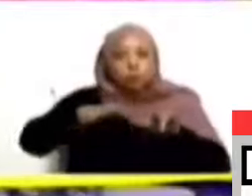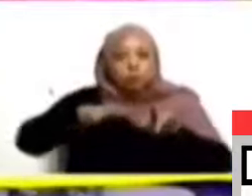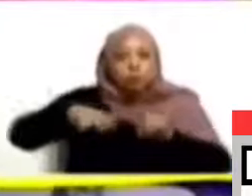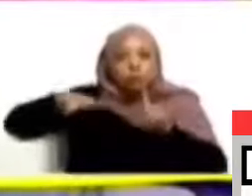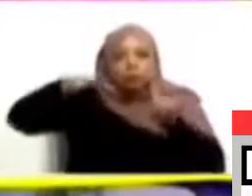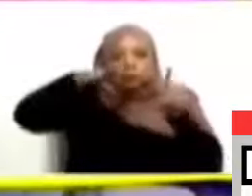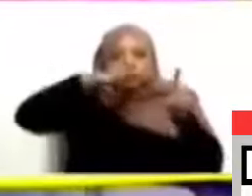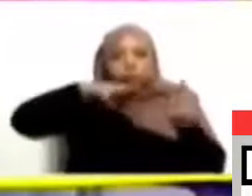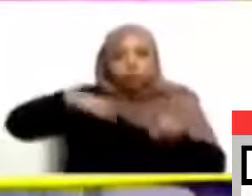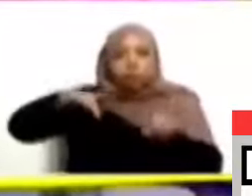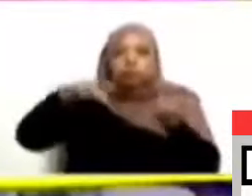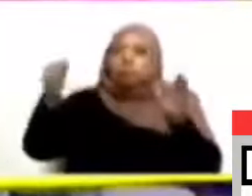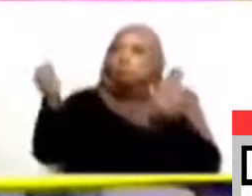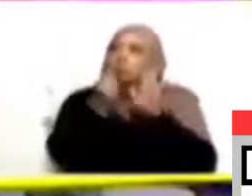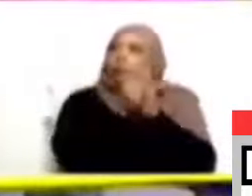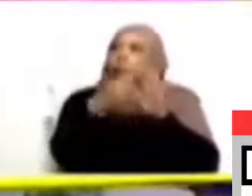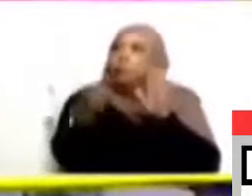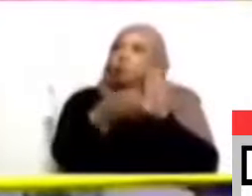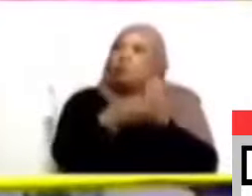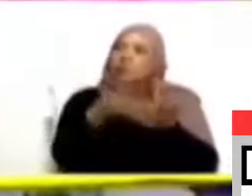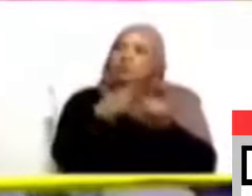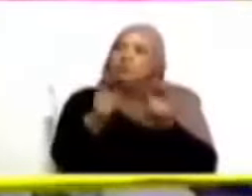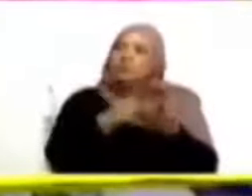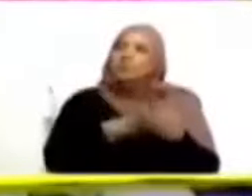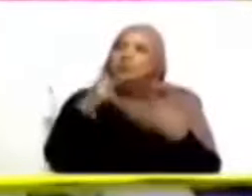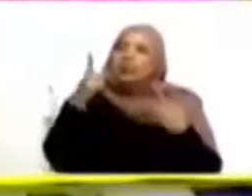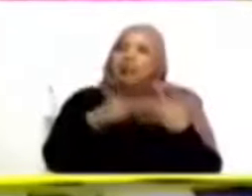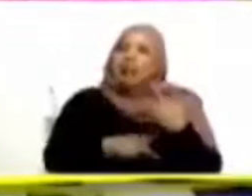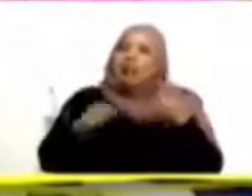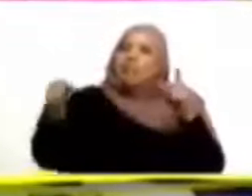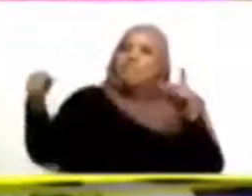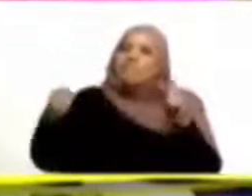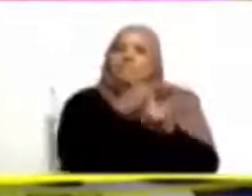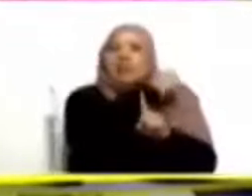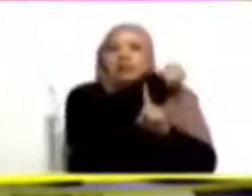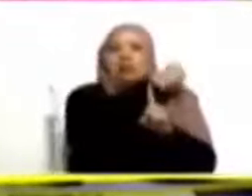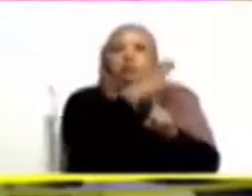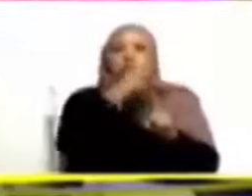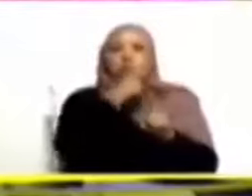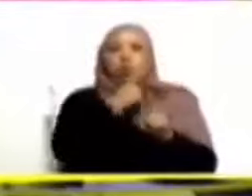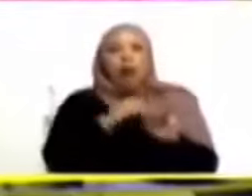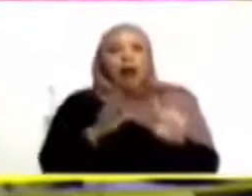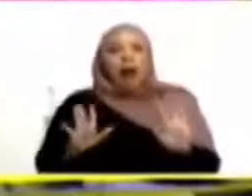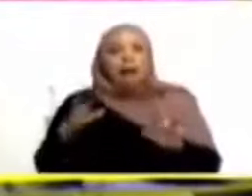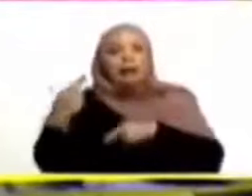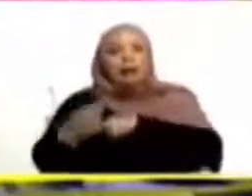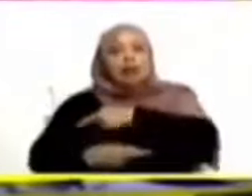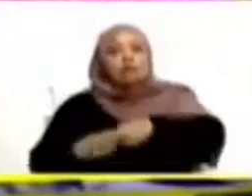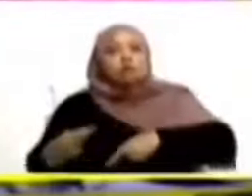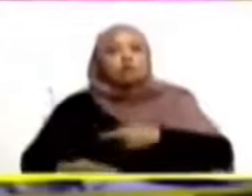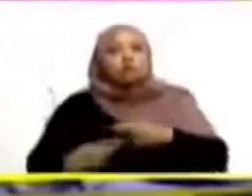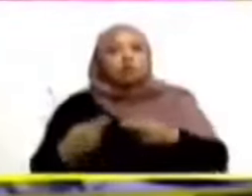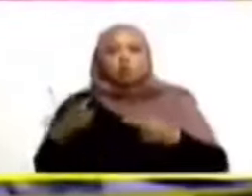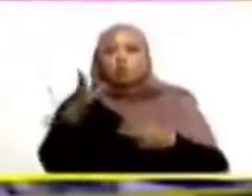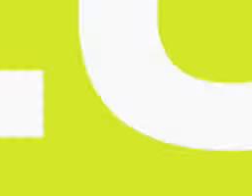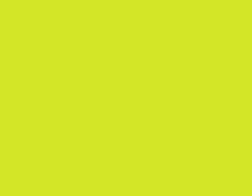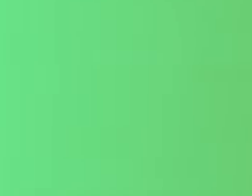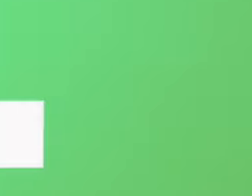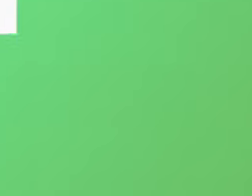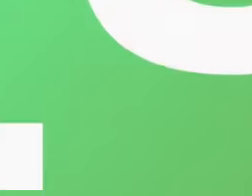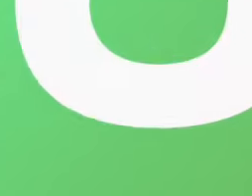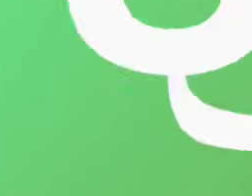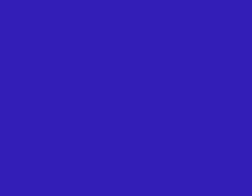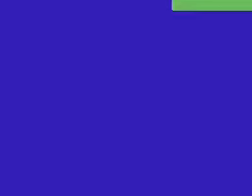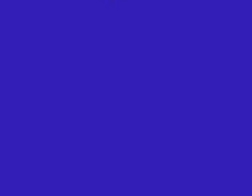golpista. No tienen otro plan. Su plan es la violencia, la contrarrevolución terrorista. Es el plan de esa ultraderecha.